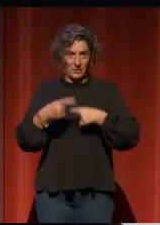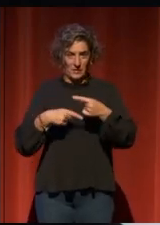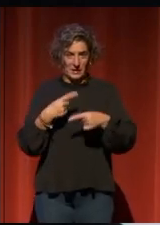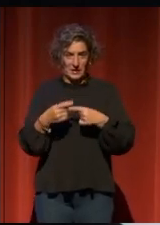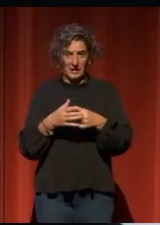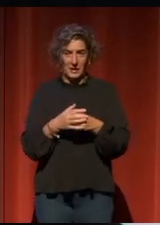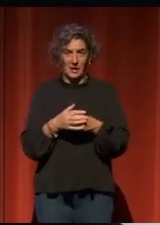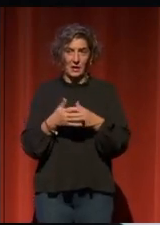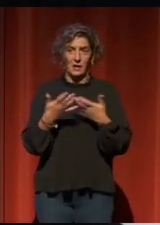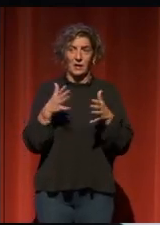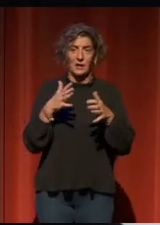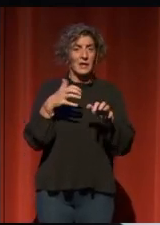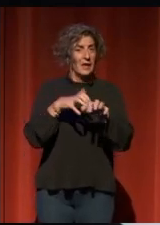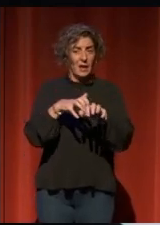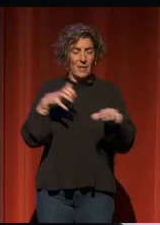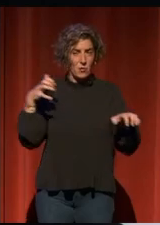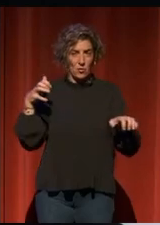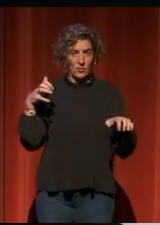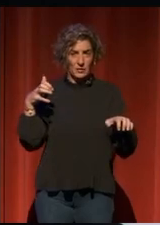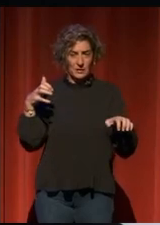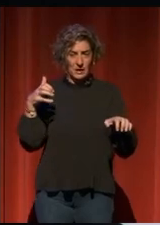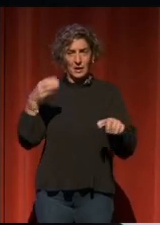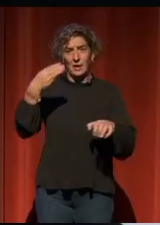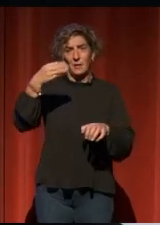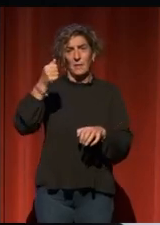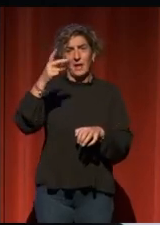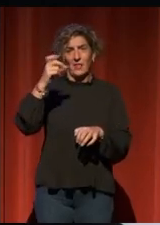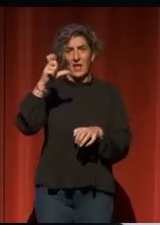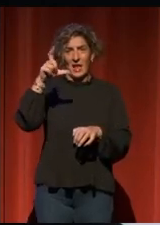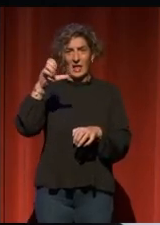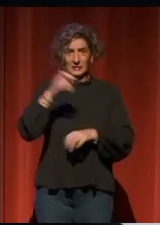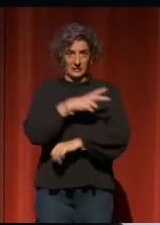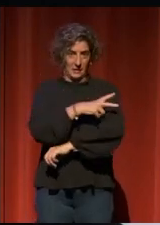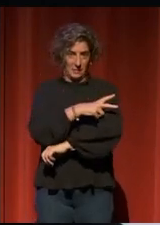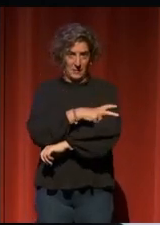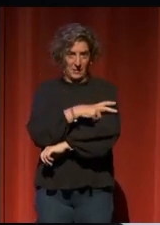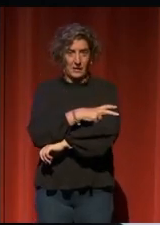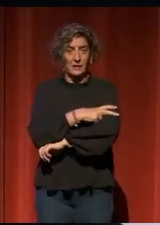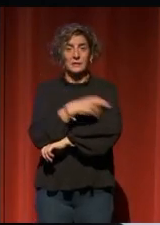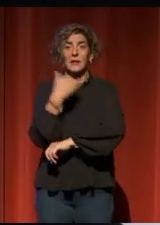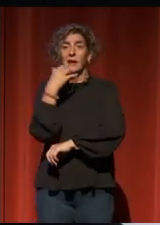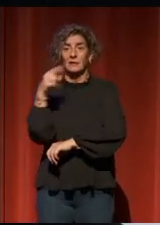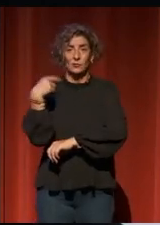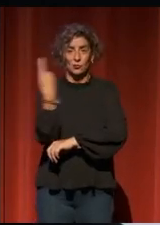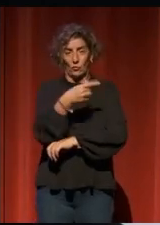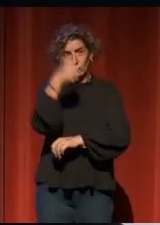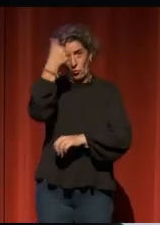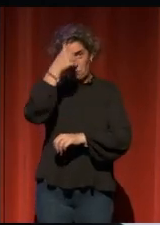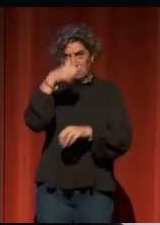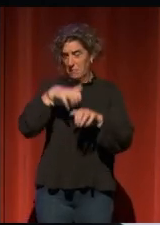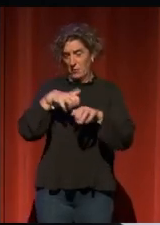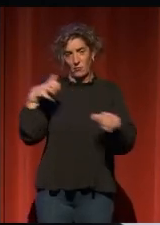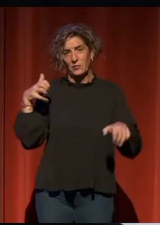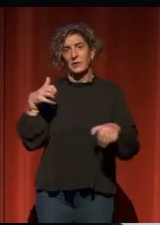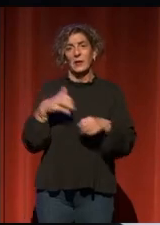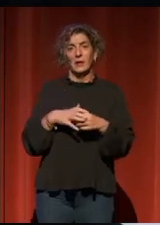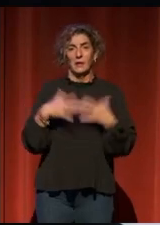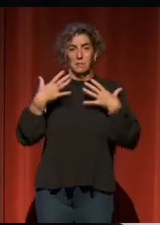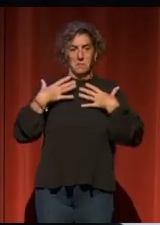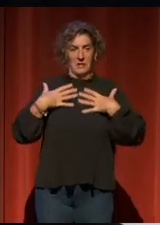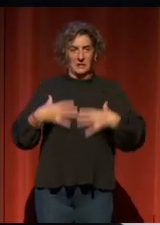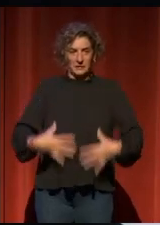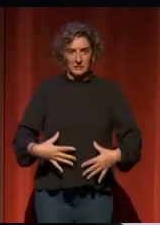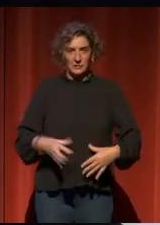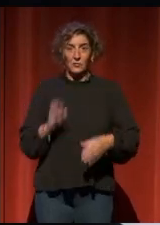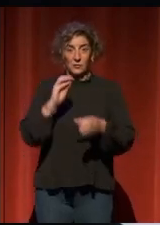su mayor parte hombres, vestidos con traje azul y una insignia en la biblioteca,